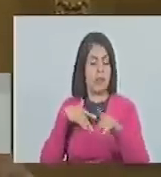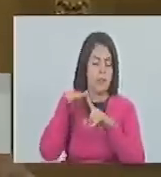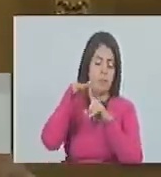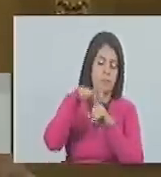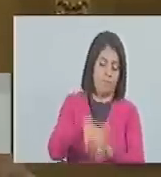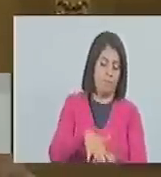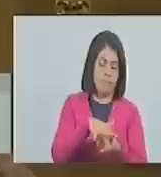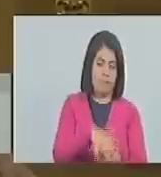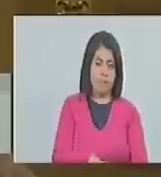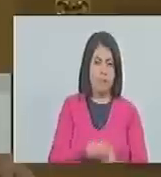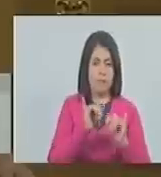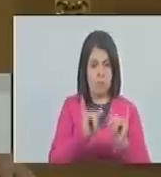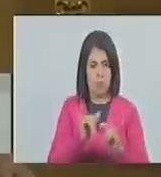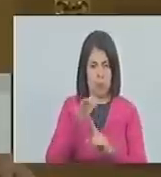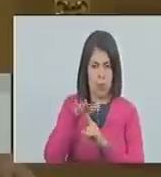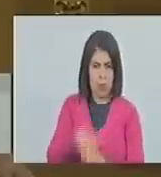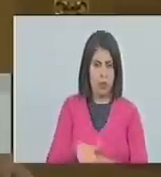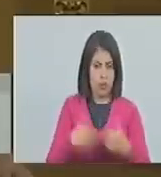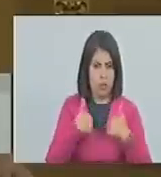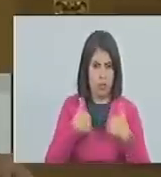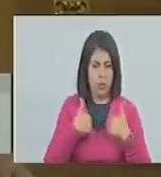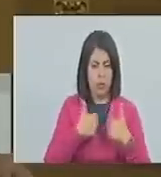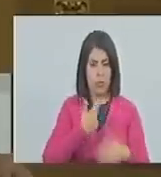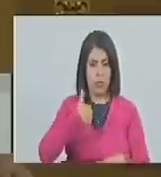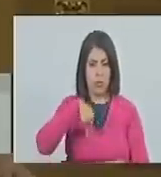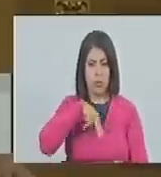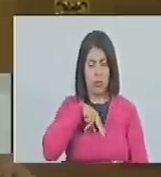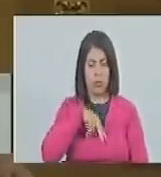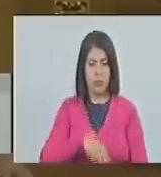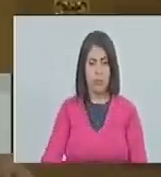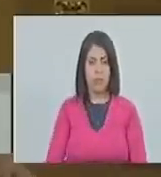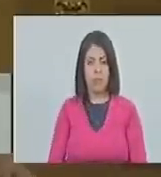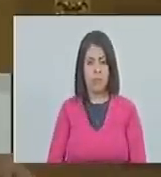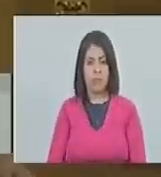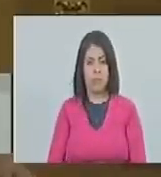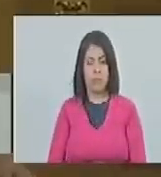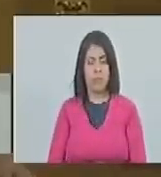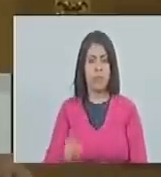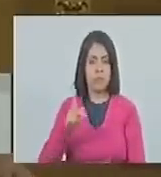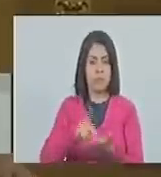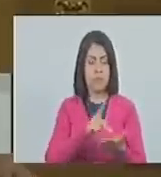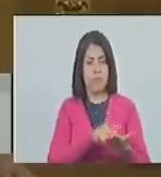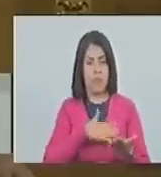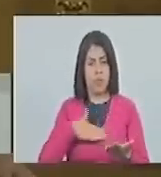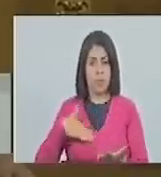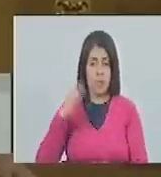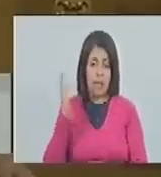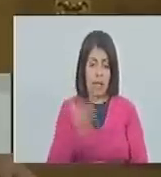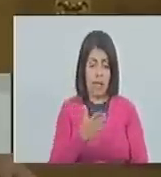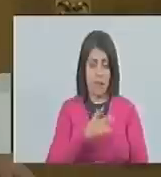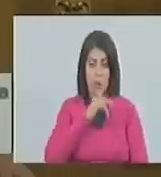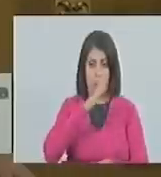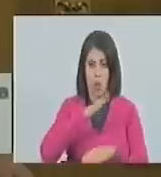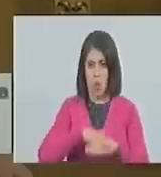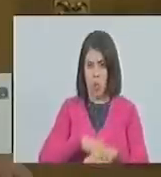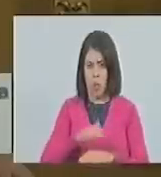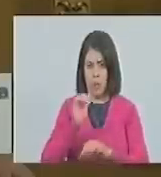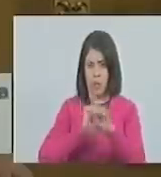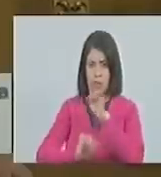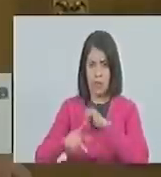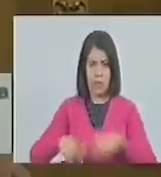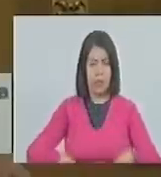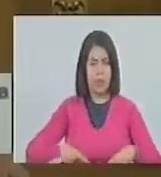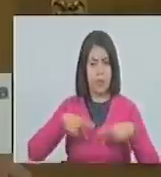someterlo a las mismas privaciones a que se nos sometieron a nosotros, y se pretende hacerle pagar por el crimen de defender la